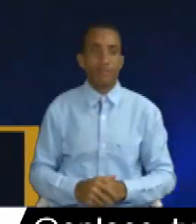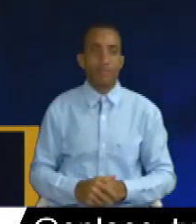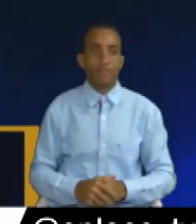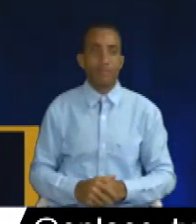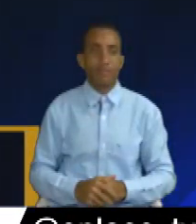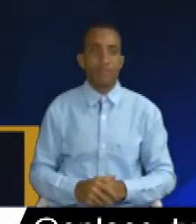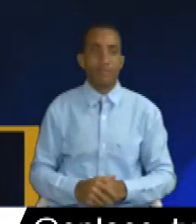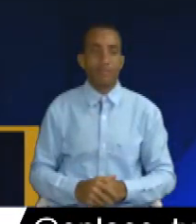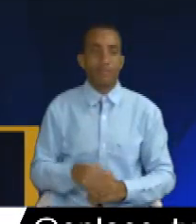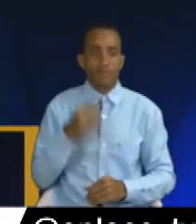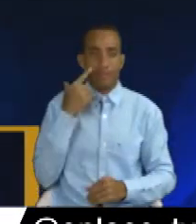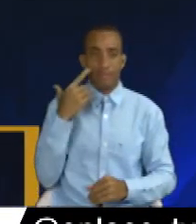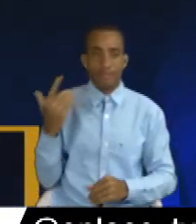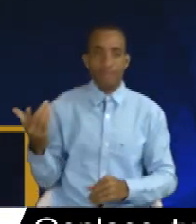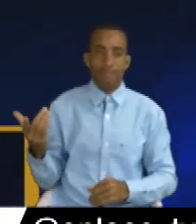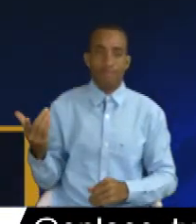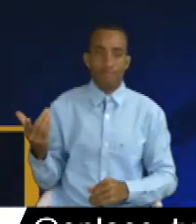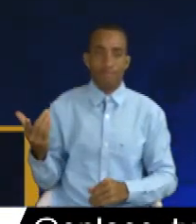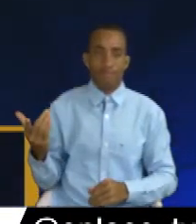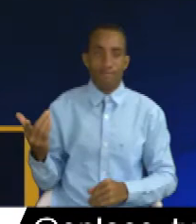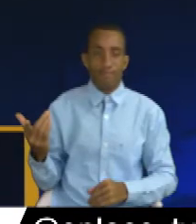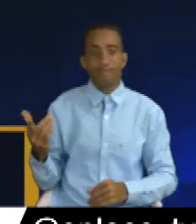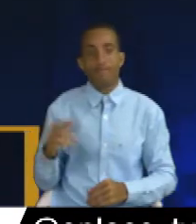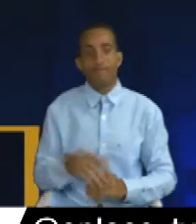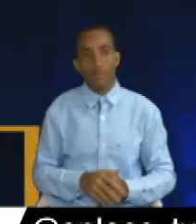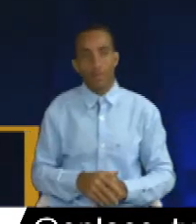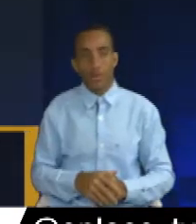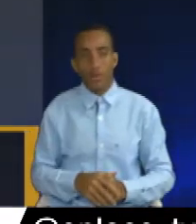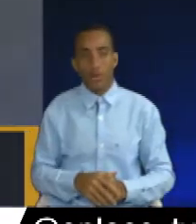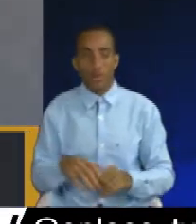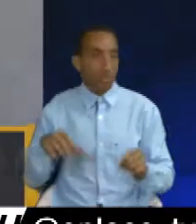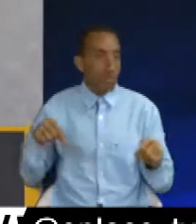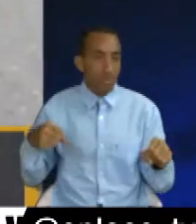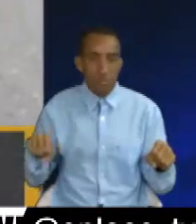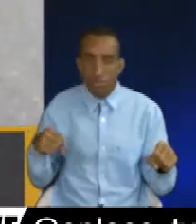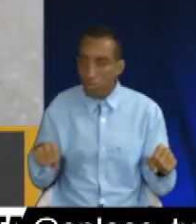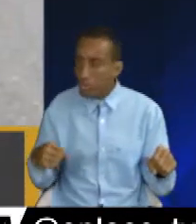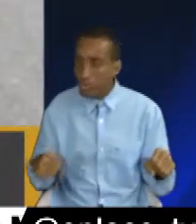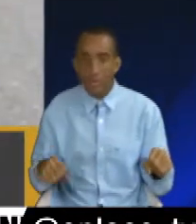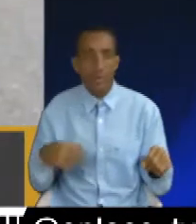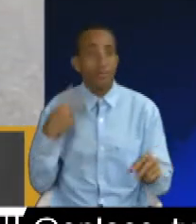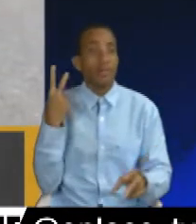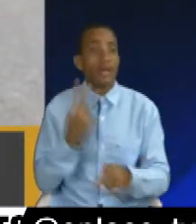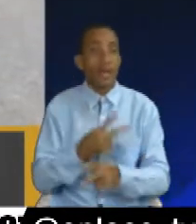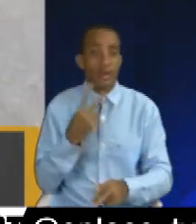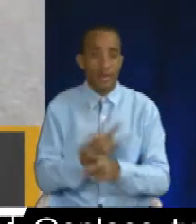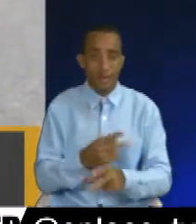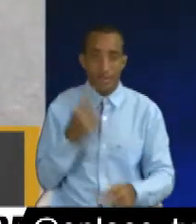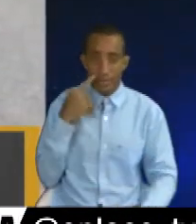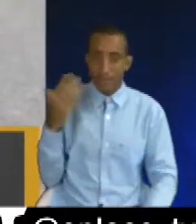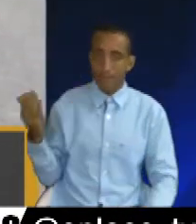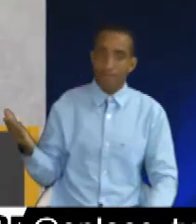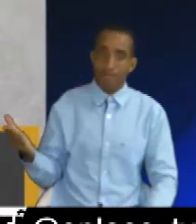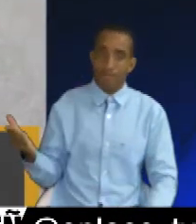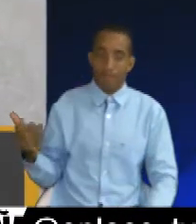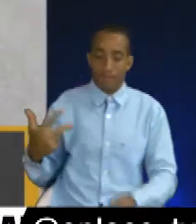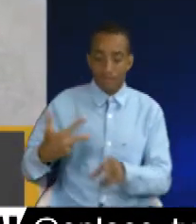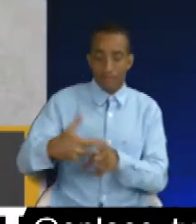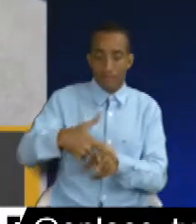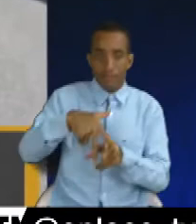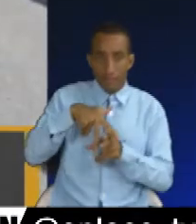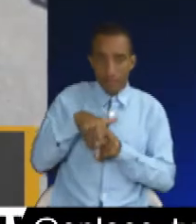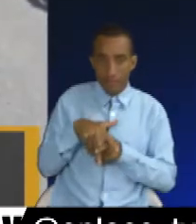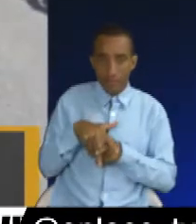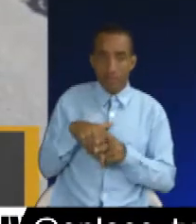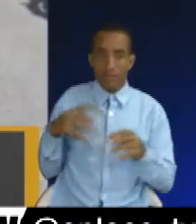Y no pueden faltar en nuestro reportero ciudadano los motociclistas imprudentes. En esta fotografía se ve cómo el pasajero de este vehículo lleva de